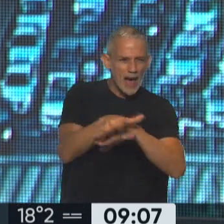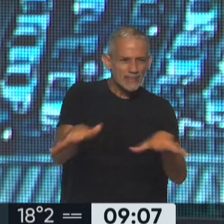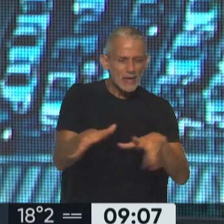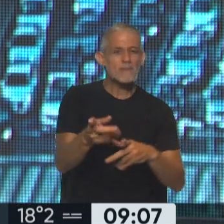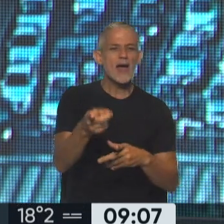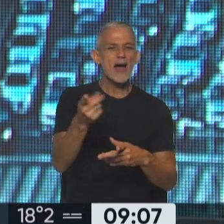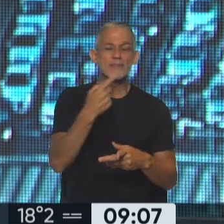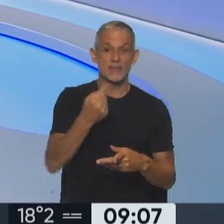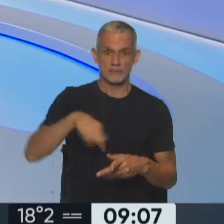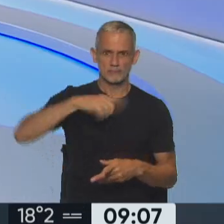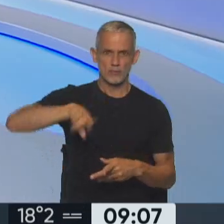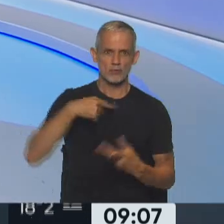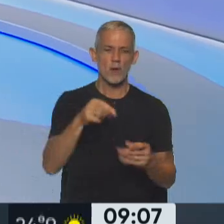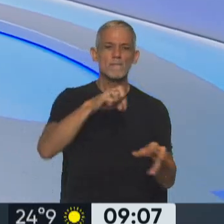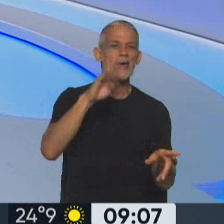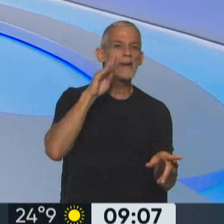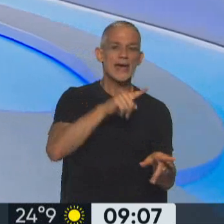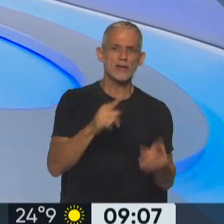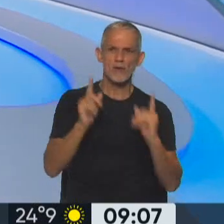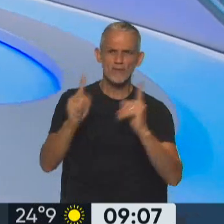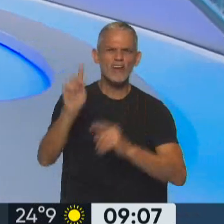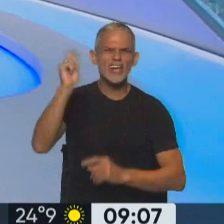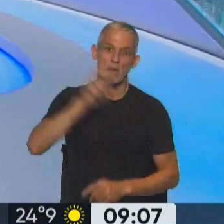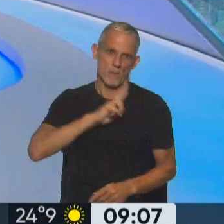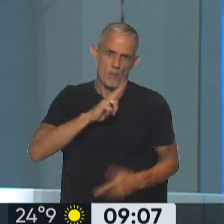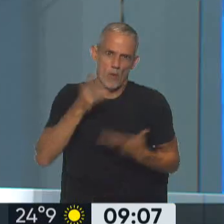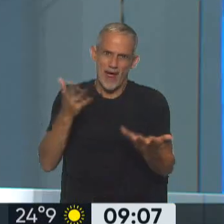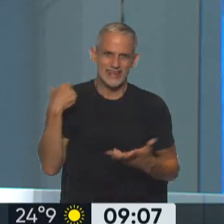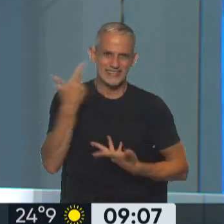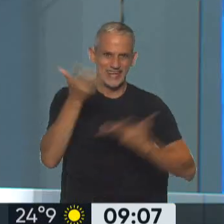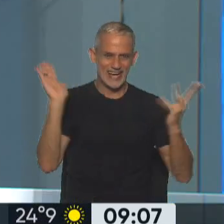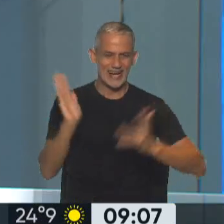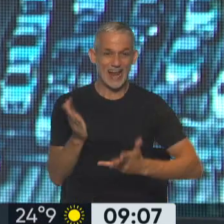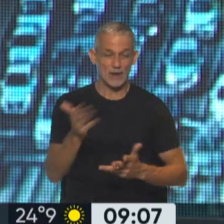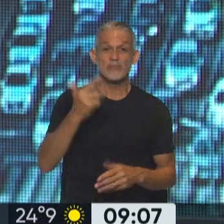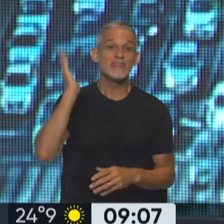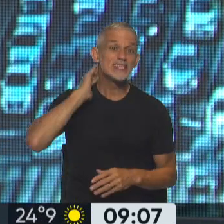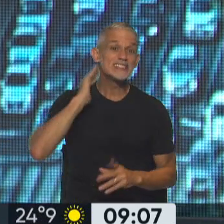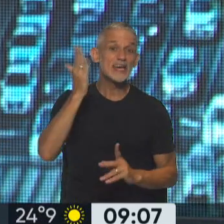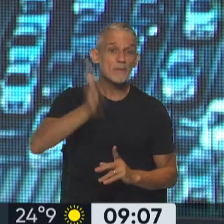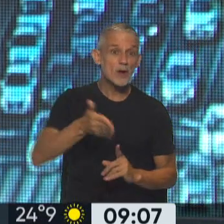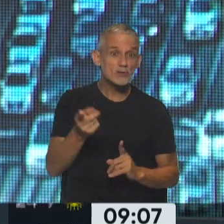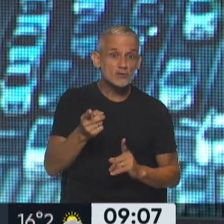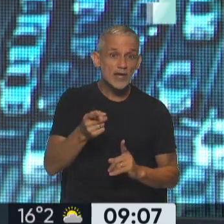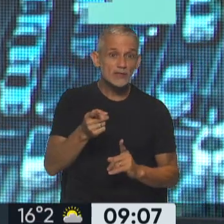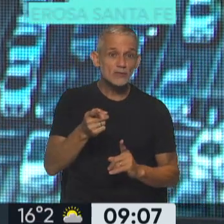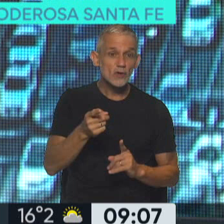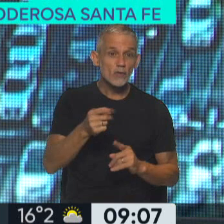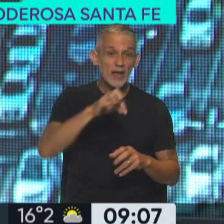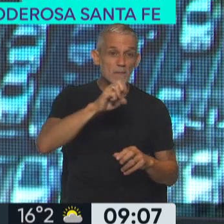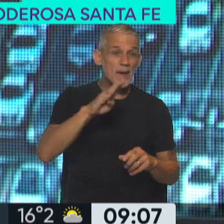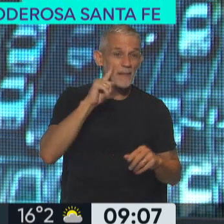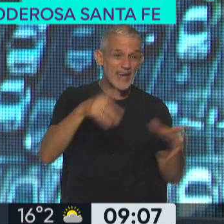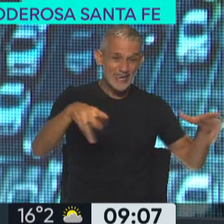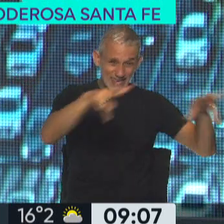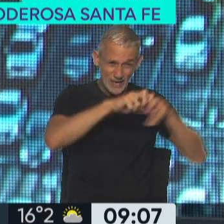que sostenemos el Producto Bruto Interno de este país, las mujeres en general, casi el 16% del PBI